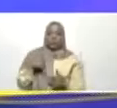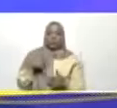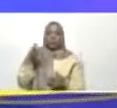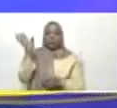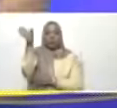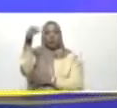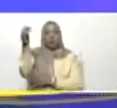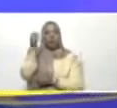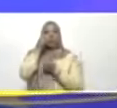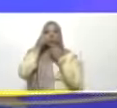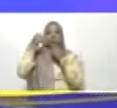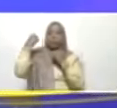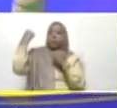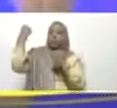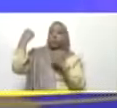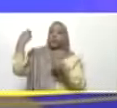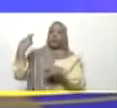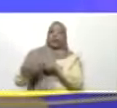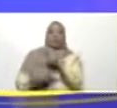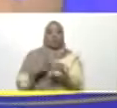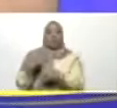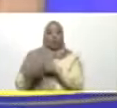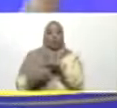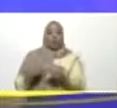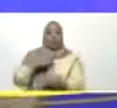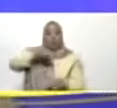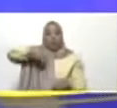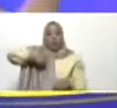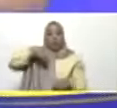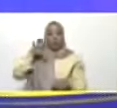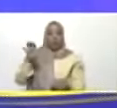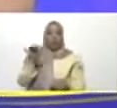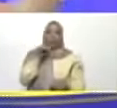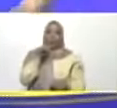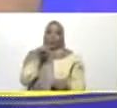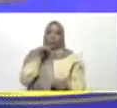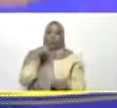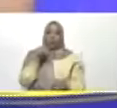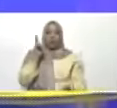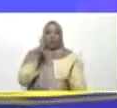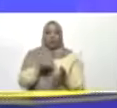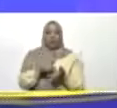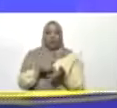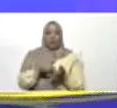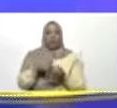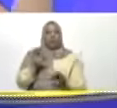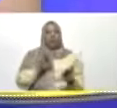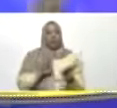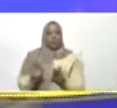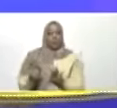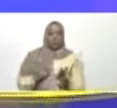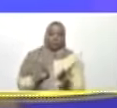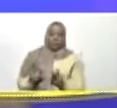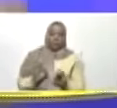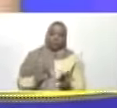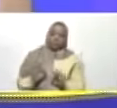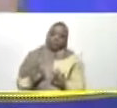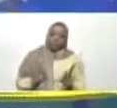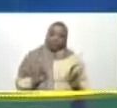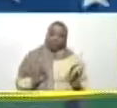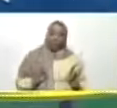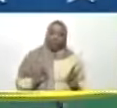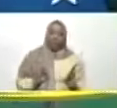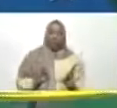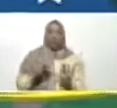banderas de lucha de nuestra revolución de nuestra Patria y para allá vamos y para eso nos preparamos por